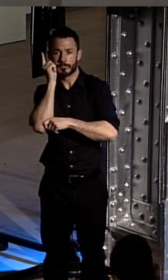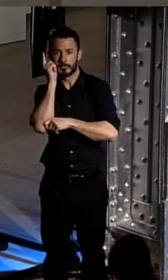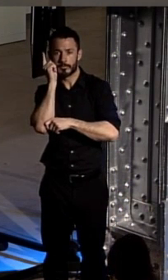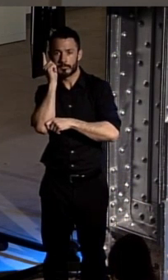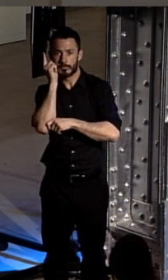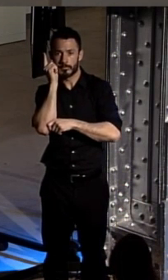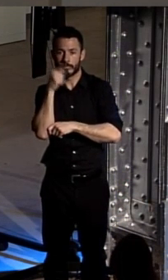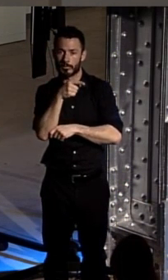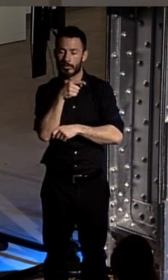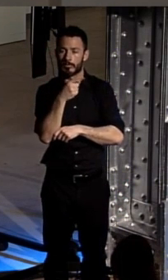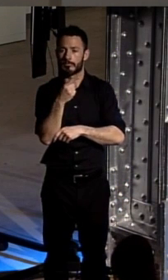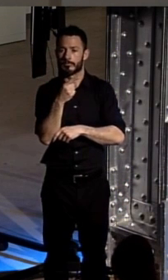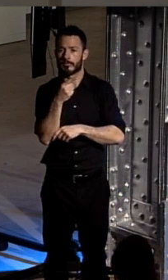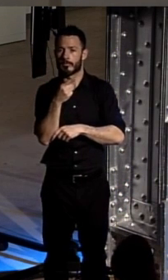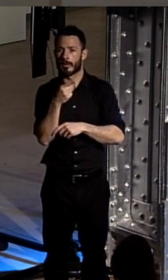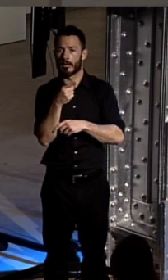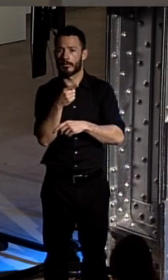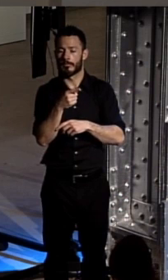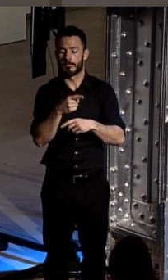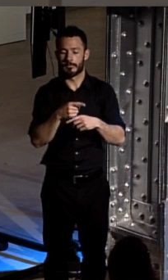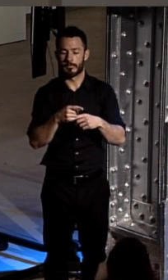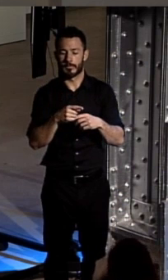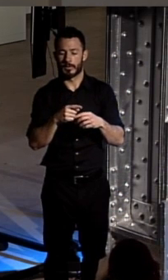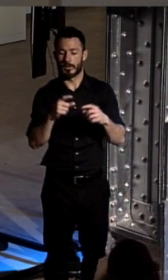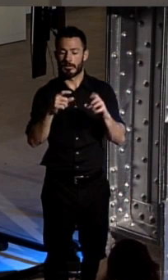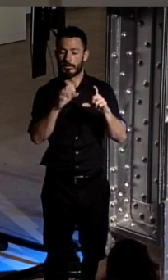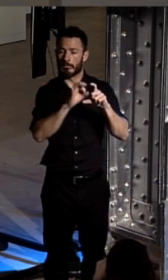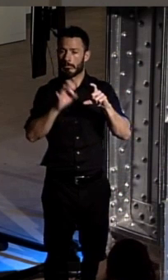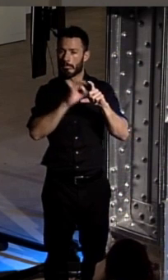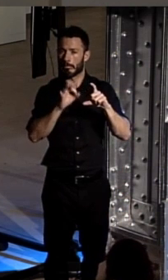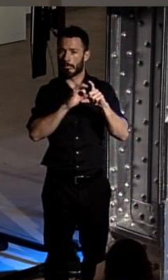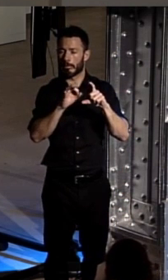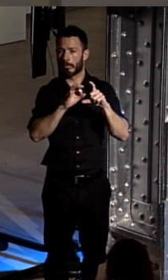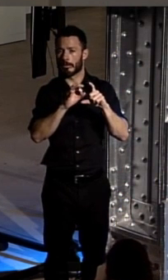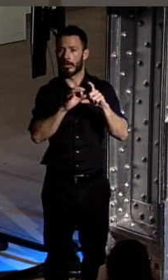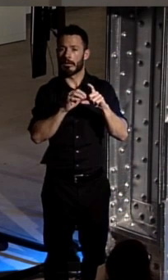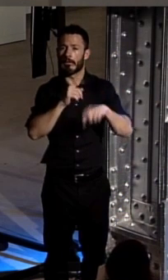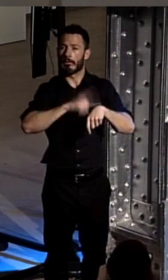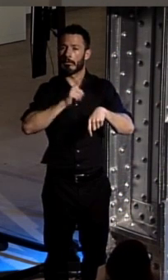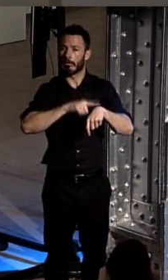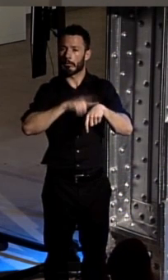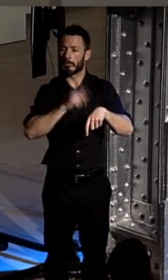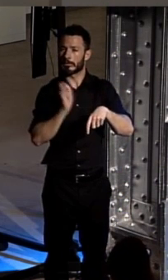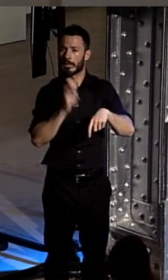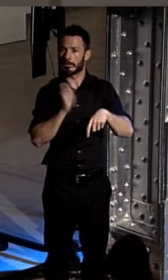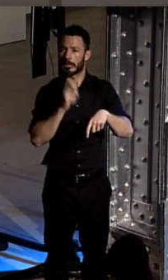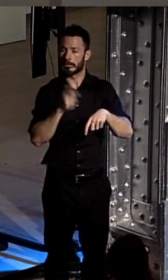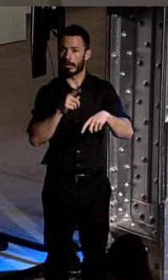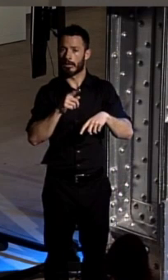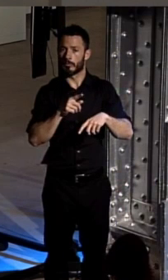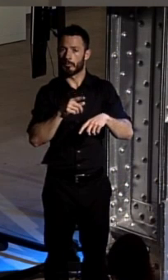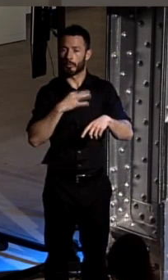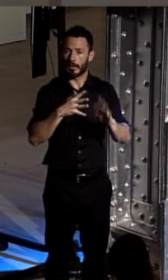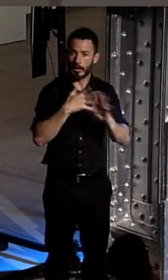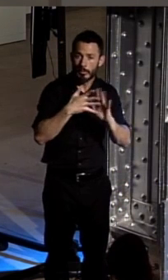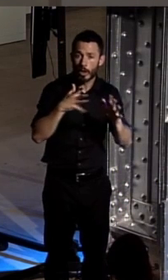unos actuadores mecánicos que generan un ritmo, una vibración con un ritmo periódico que es más rápido o más